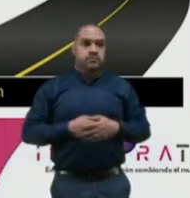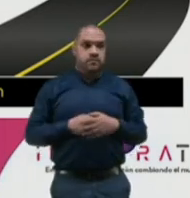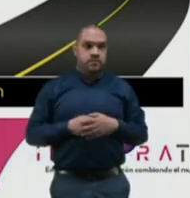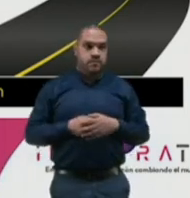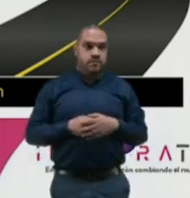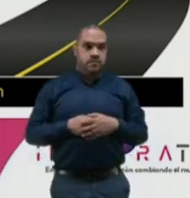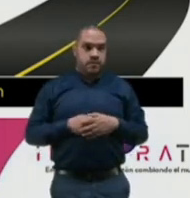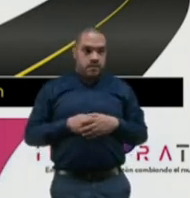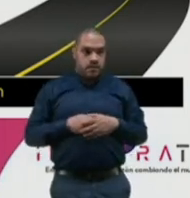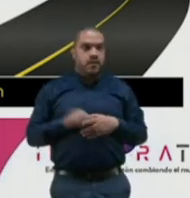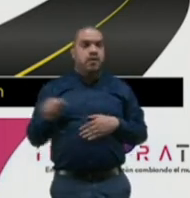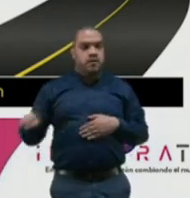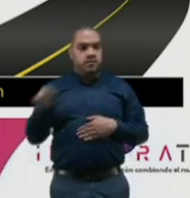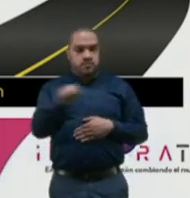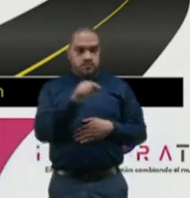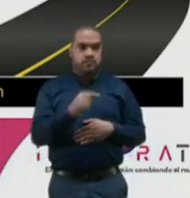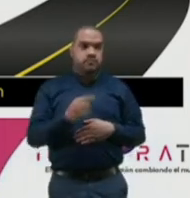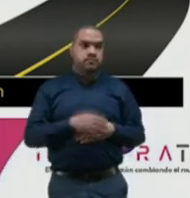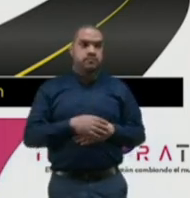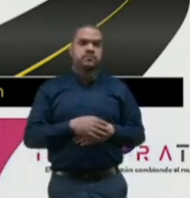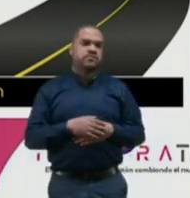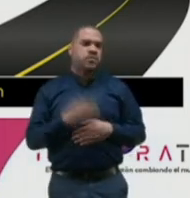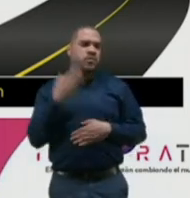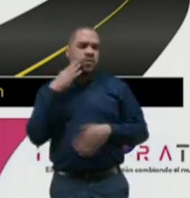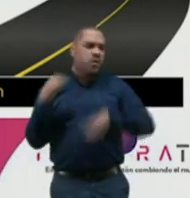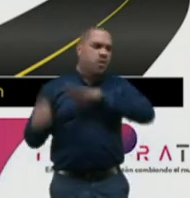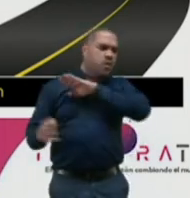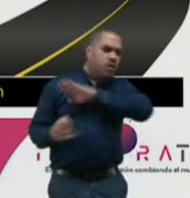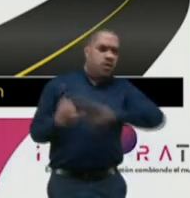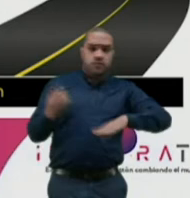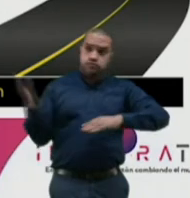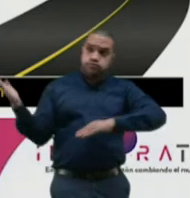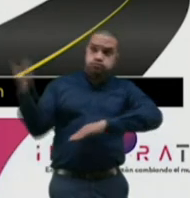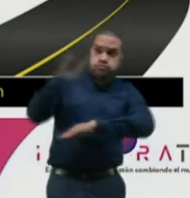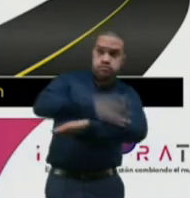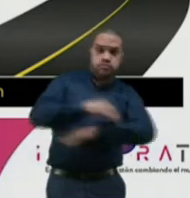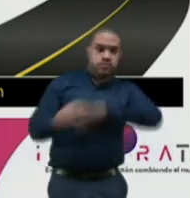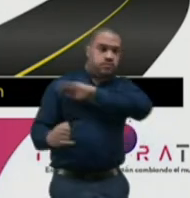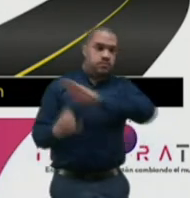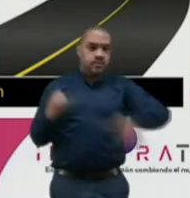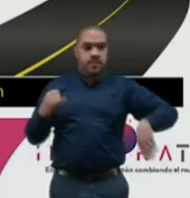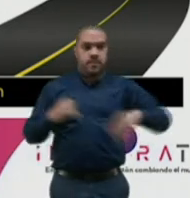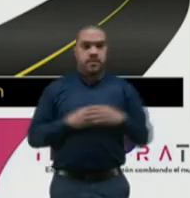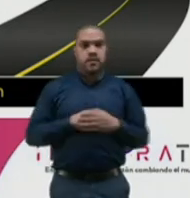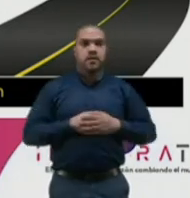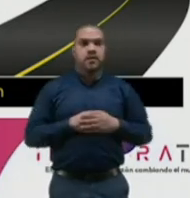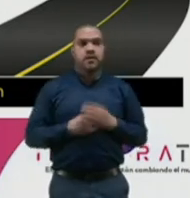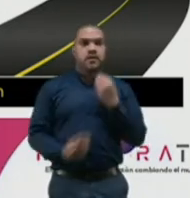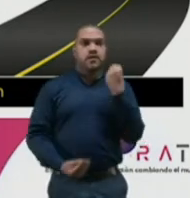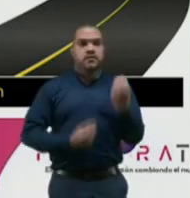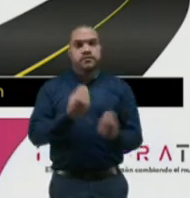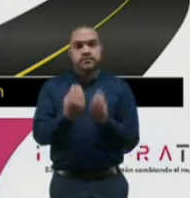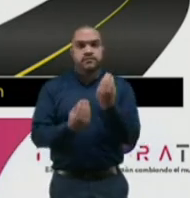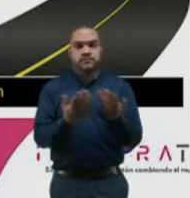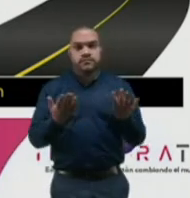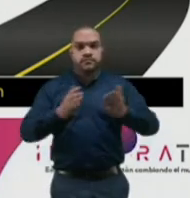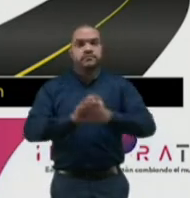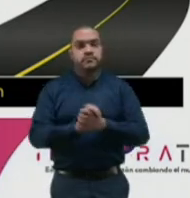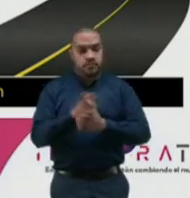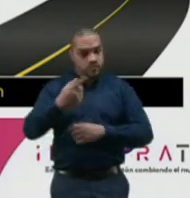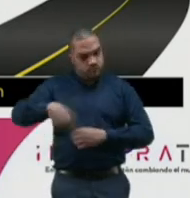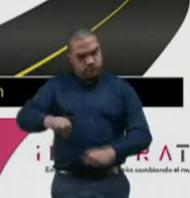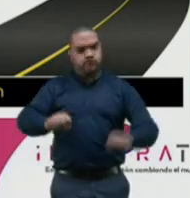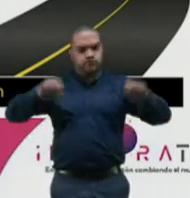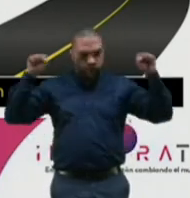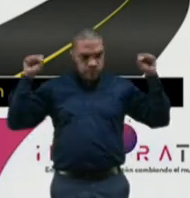de eso un poco. Al final del día, esto es un viaje, una travesía que estamos haciendo. Incrementen la probabilidad de tener